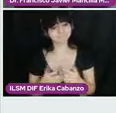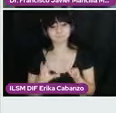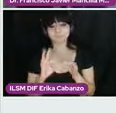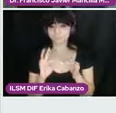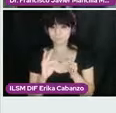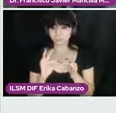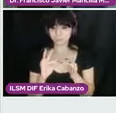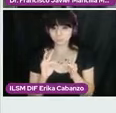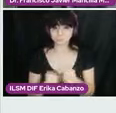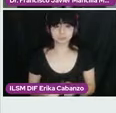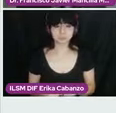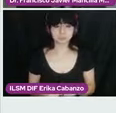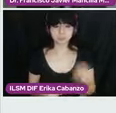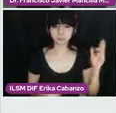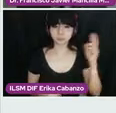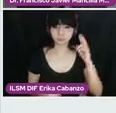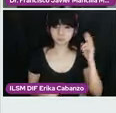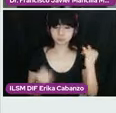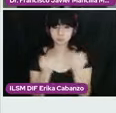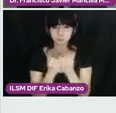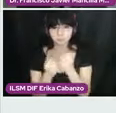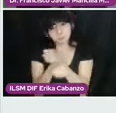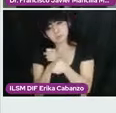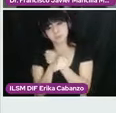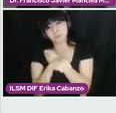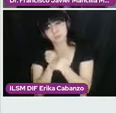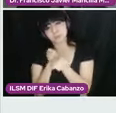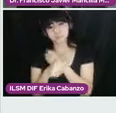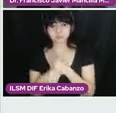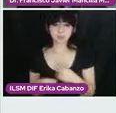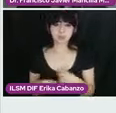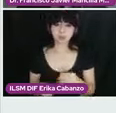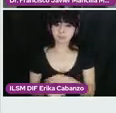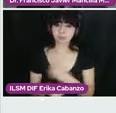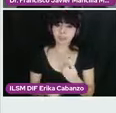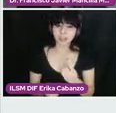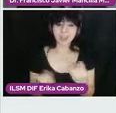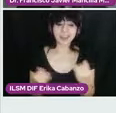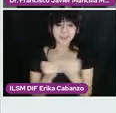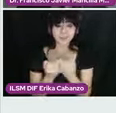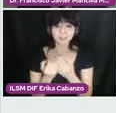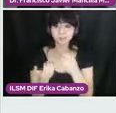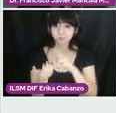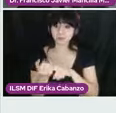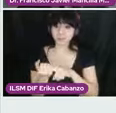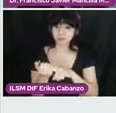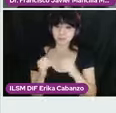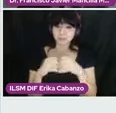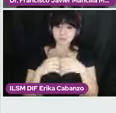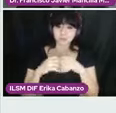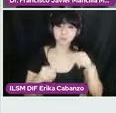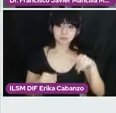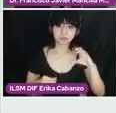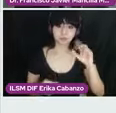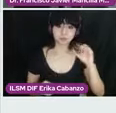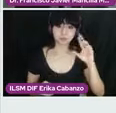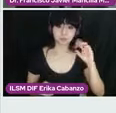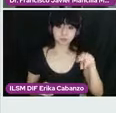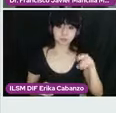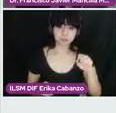una convulsión. Dice, bueno, son neuronas, un grupo de neuronas, el zumbido está dando zumbido, entonces son zumbidos, son neuronas que